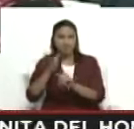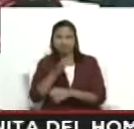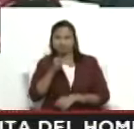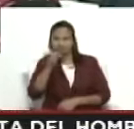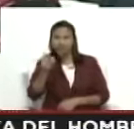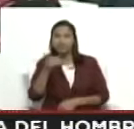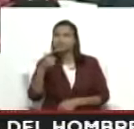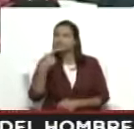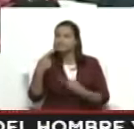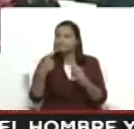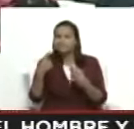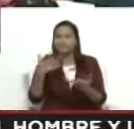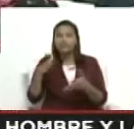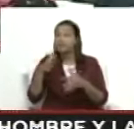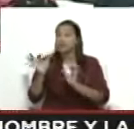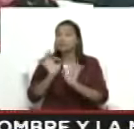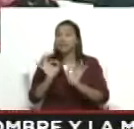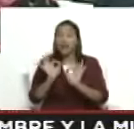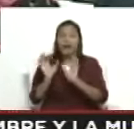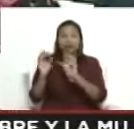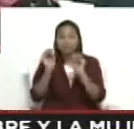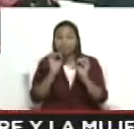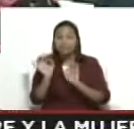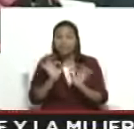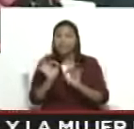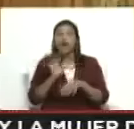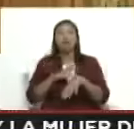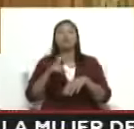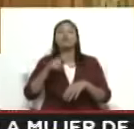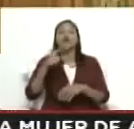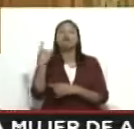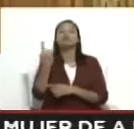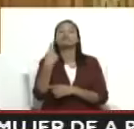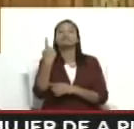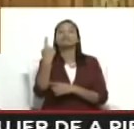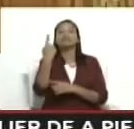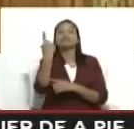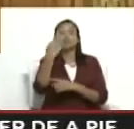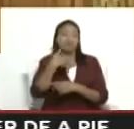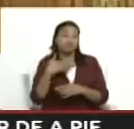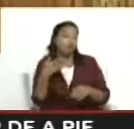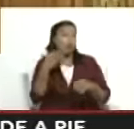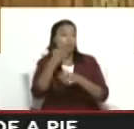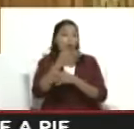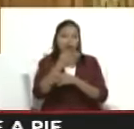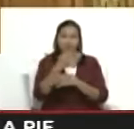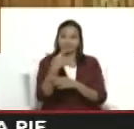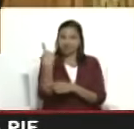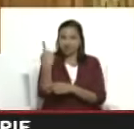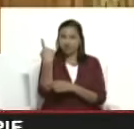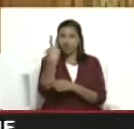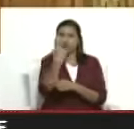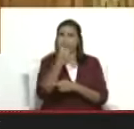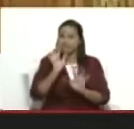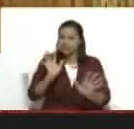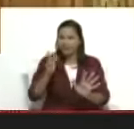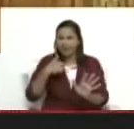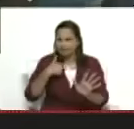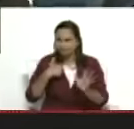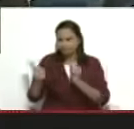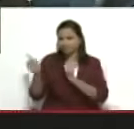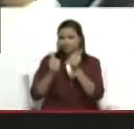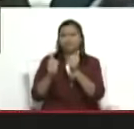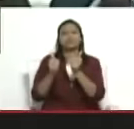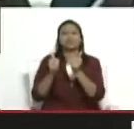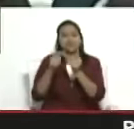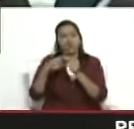y le digo al negro, prepárate el helipuerto, que voy para allá. Y el negro, aguántate un momentico que yo te digo, y le voy para que